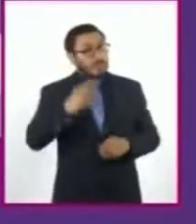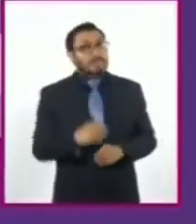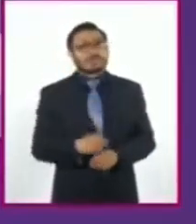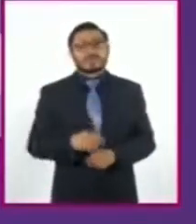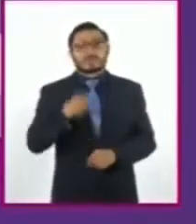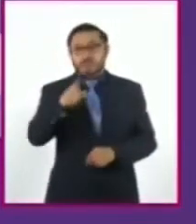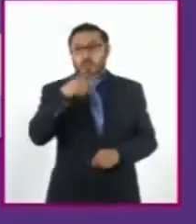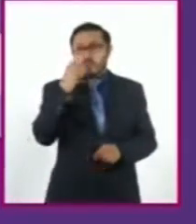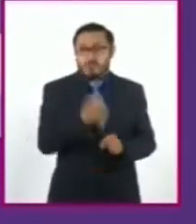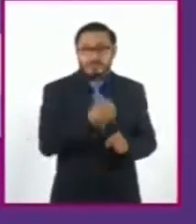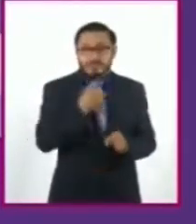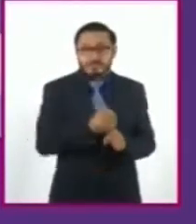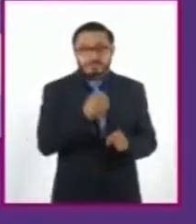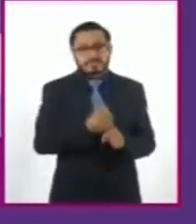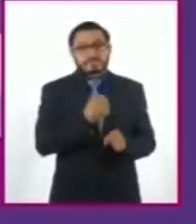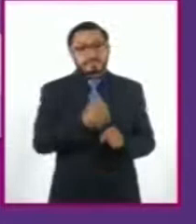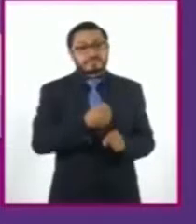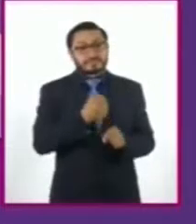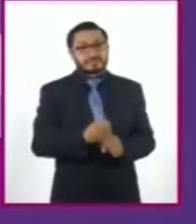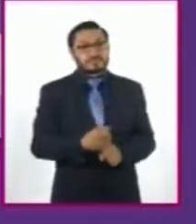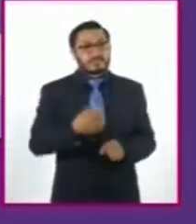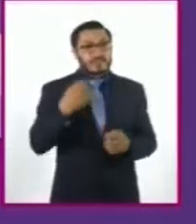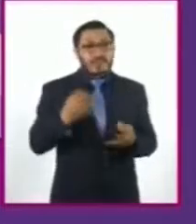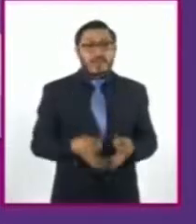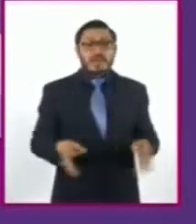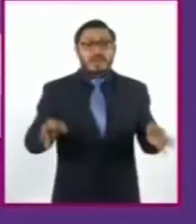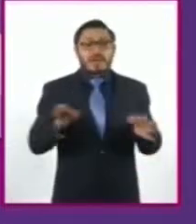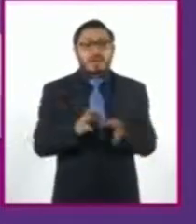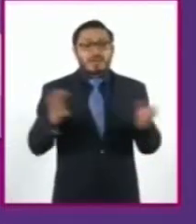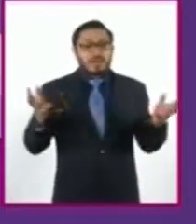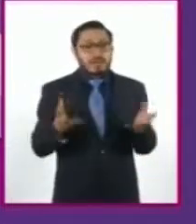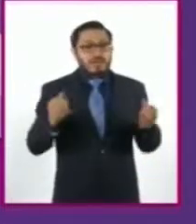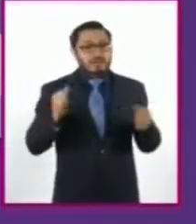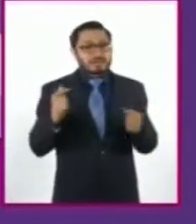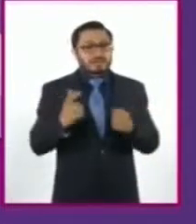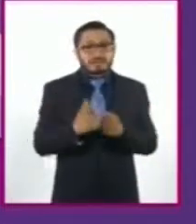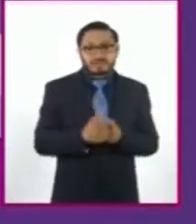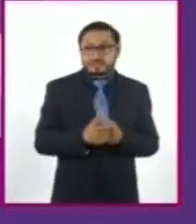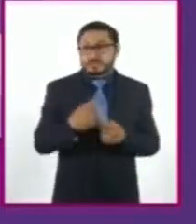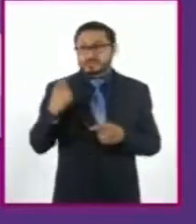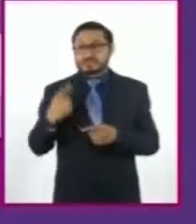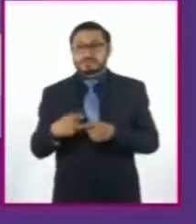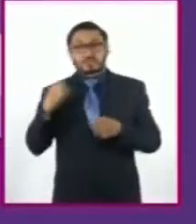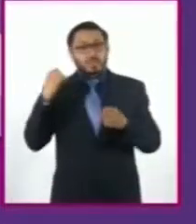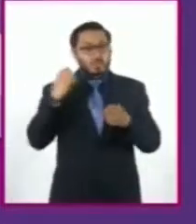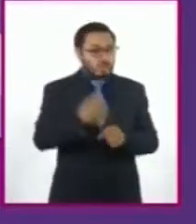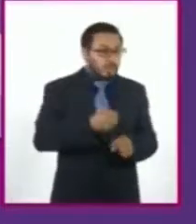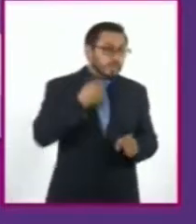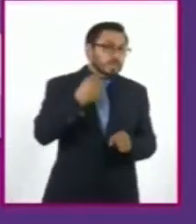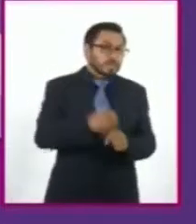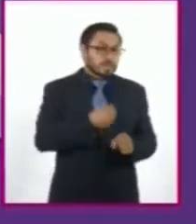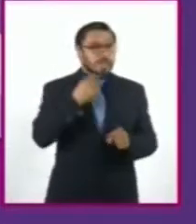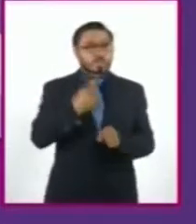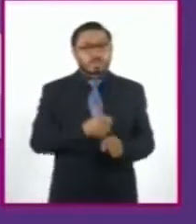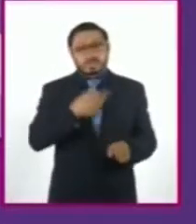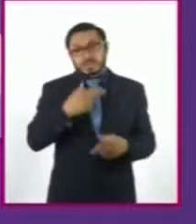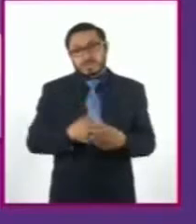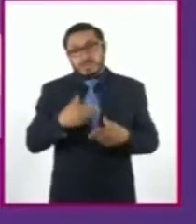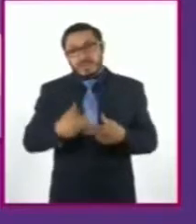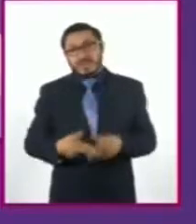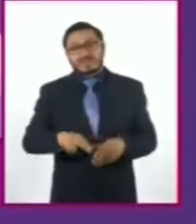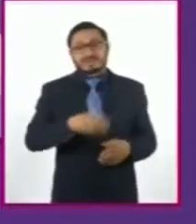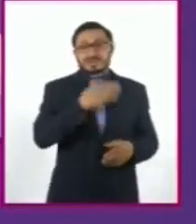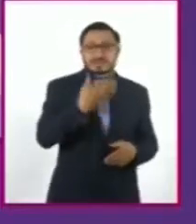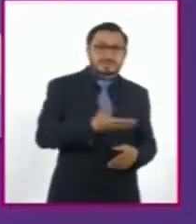Practica. Esto implica realizar algo varias veces hasta que se haga un hábito o se